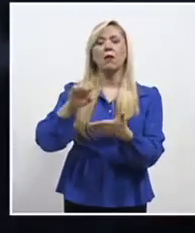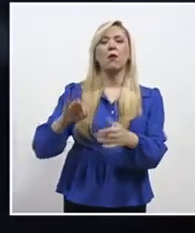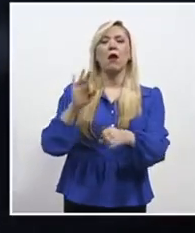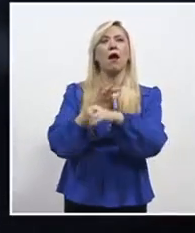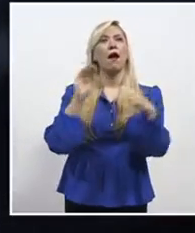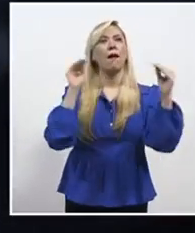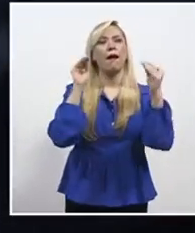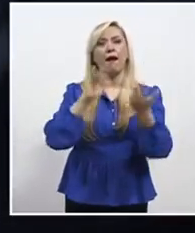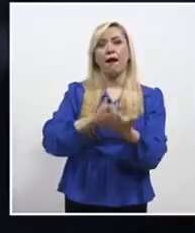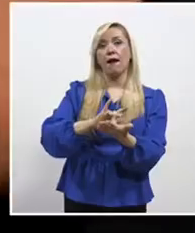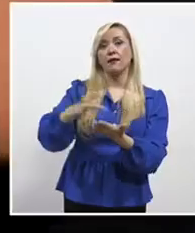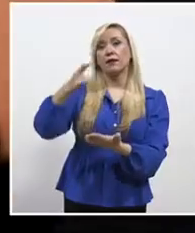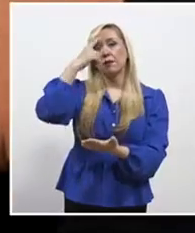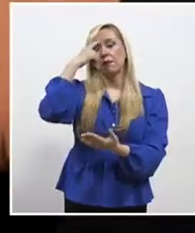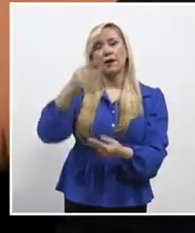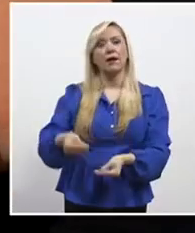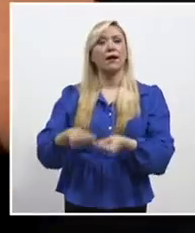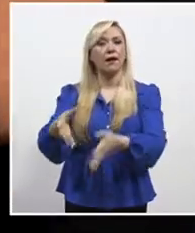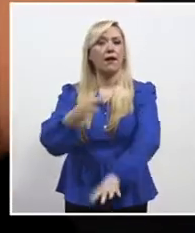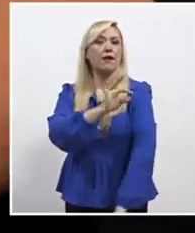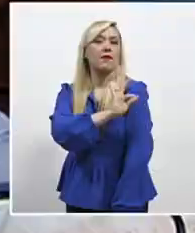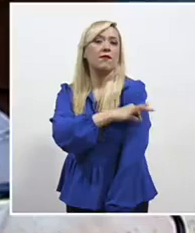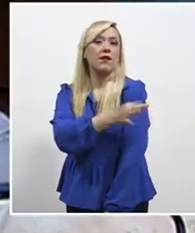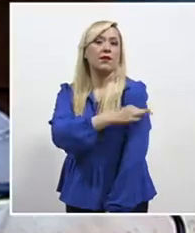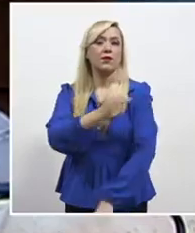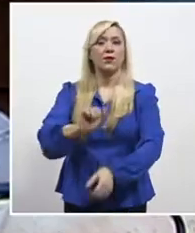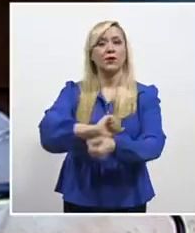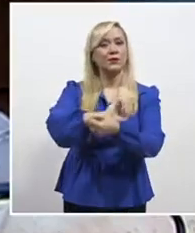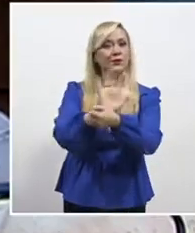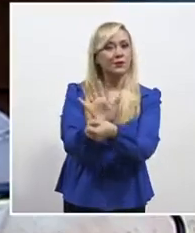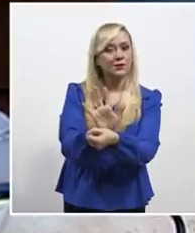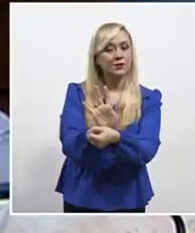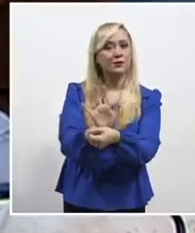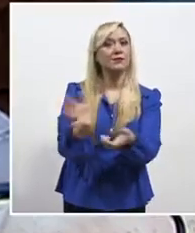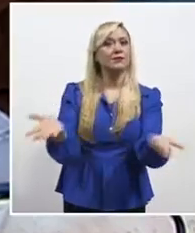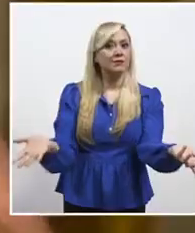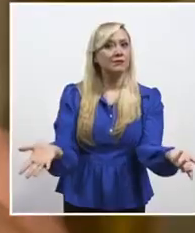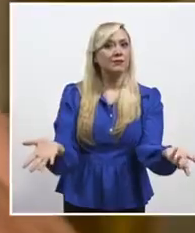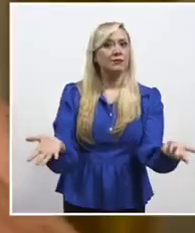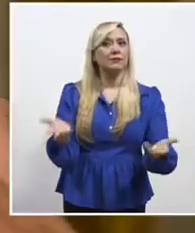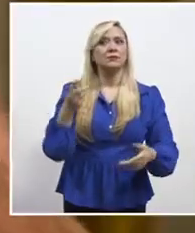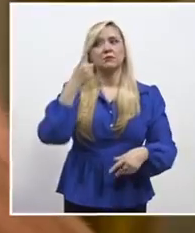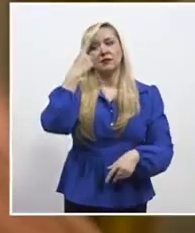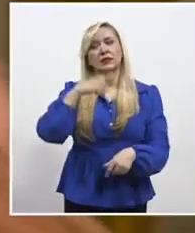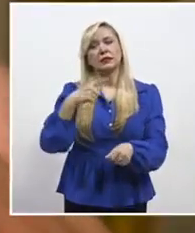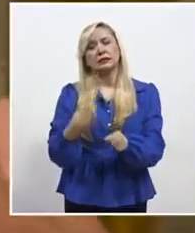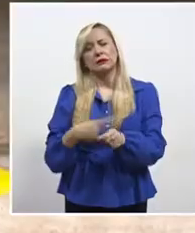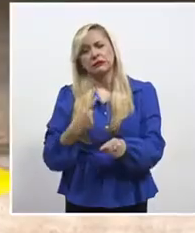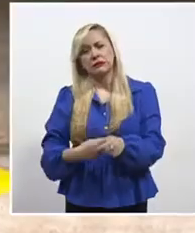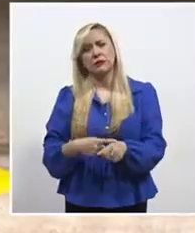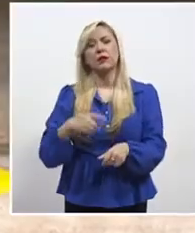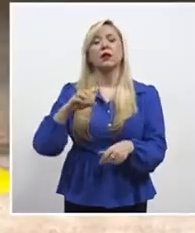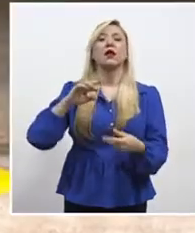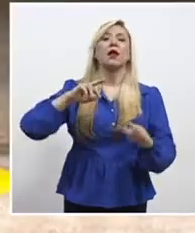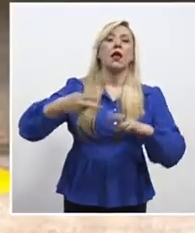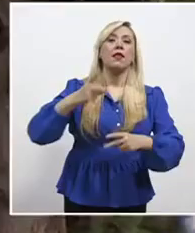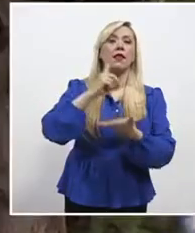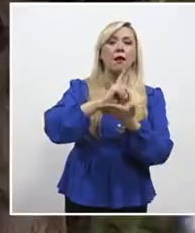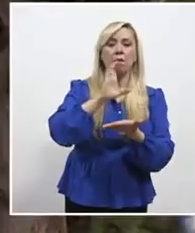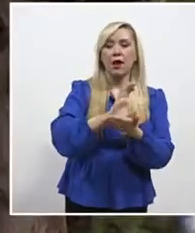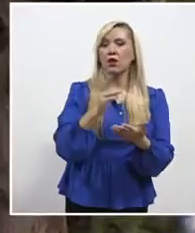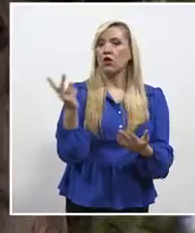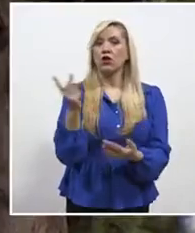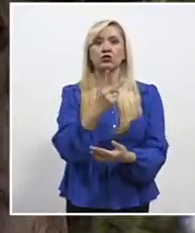para garantizar el acceso a la vacunación de personas con discapacidad y con comorbilidades. Agregó que la Defensoría cuenta con